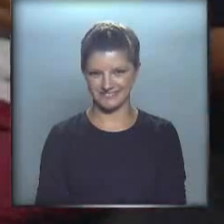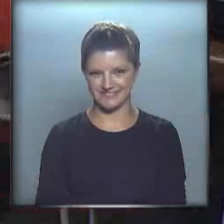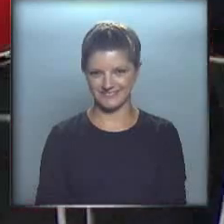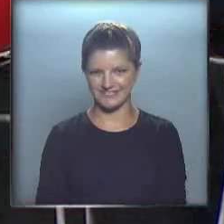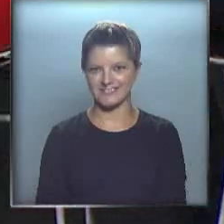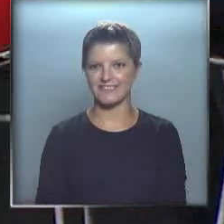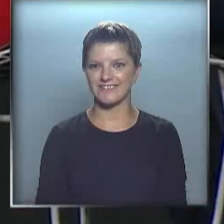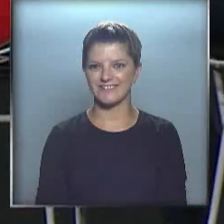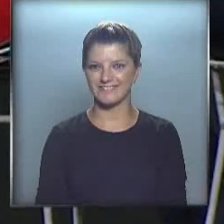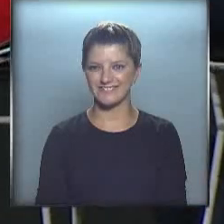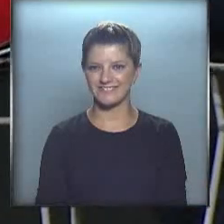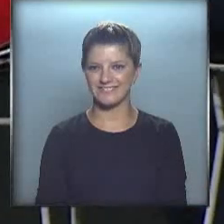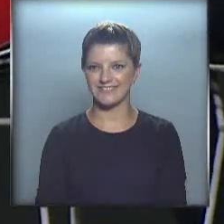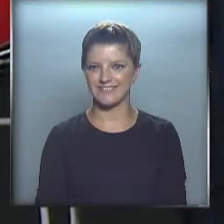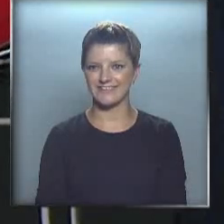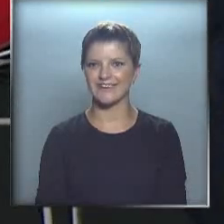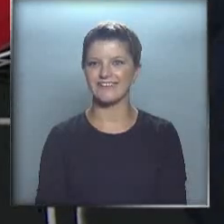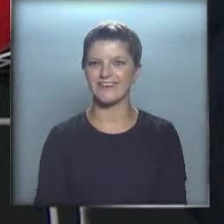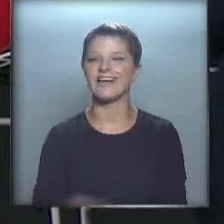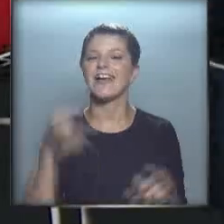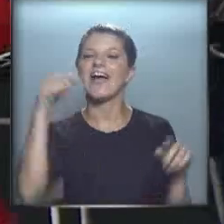pasando? Parate.